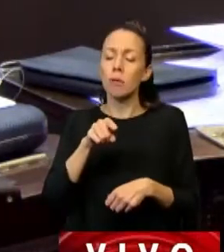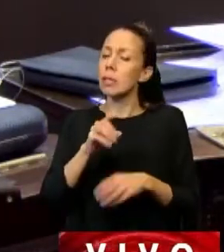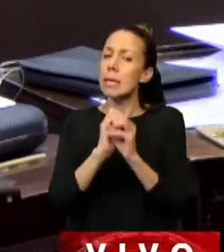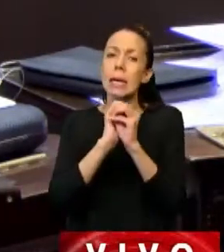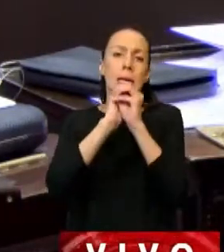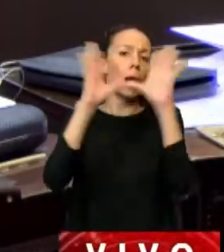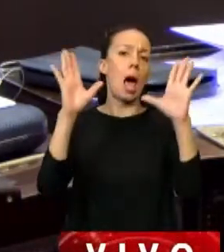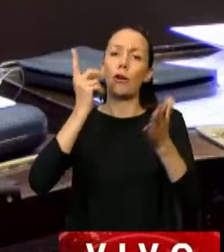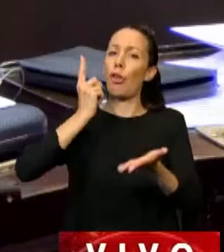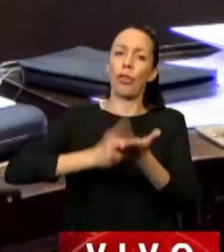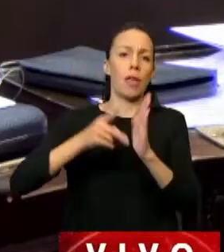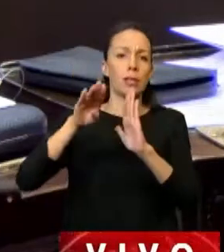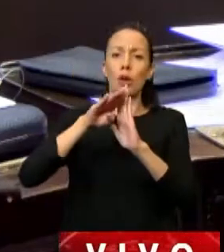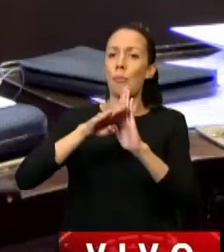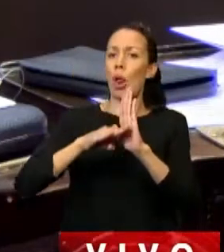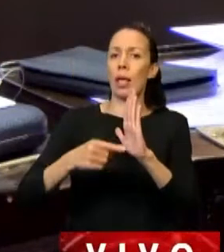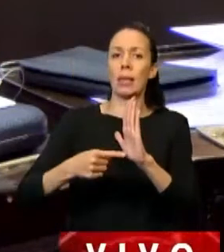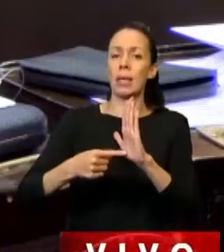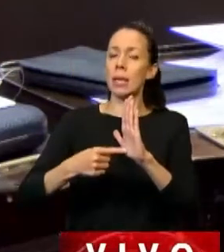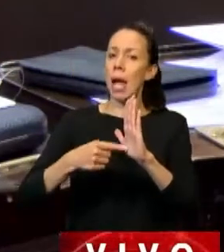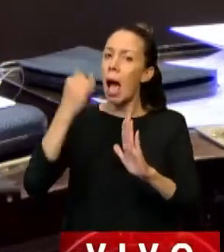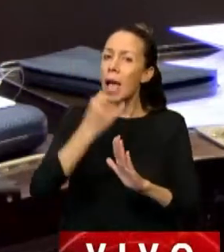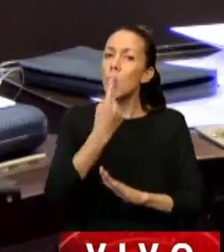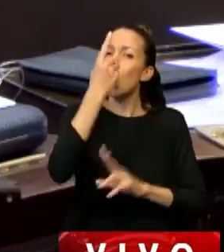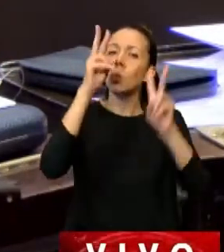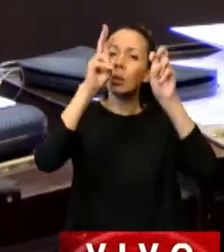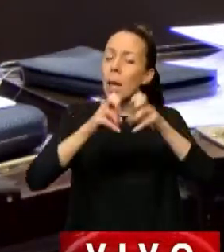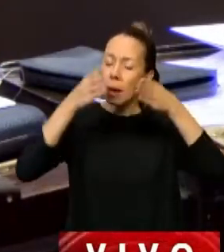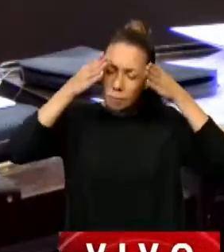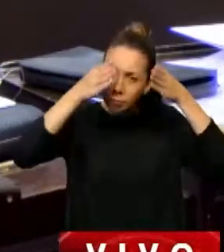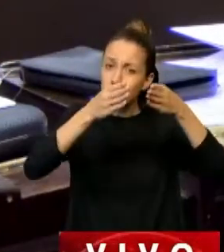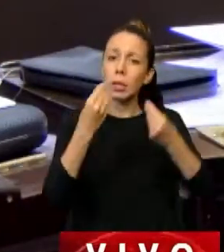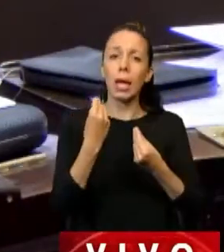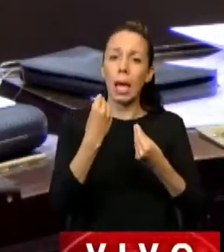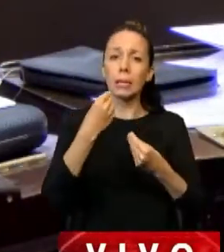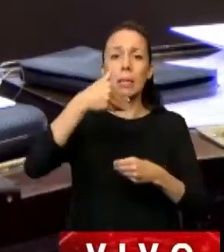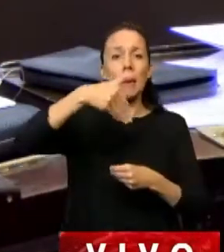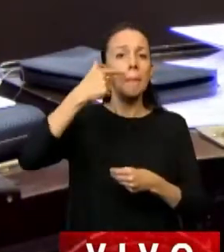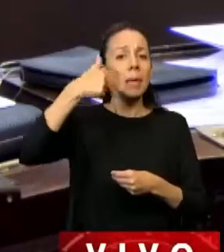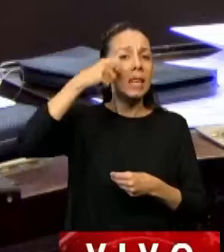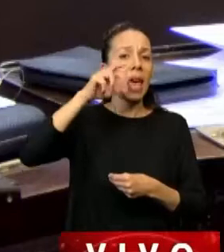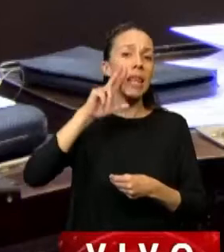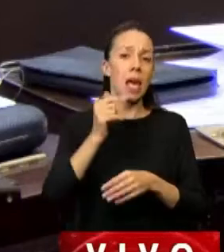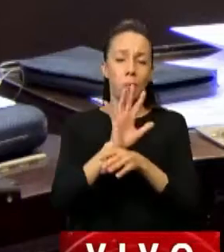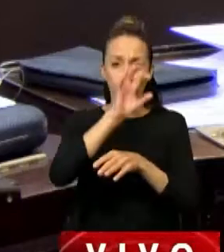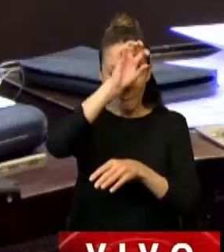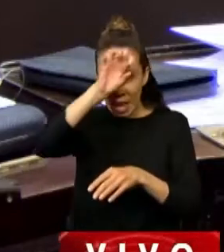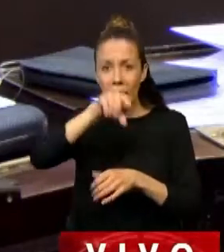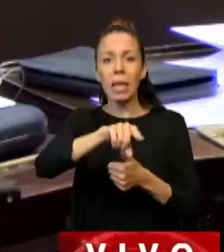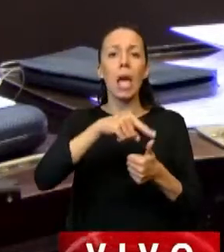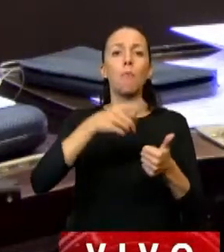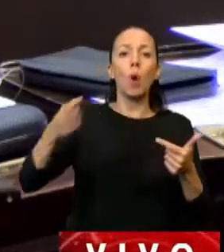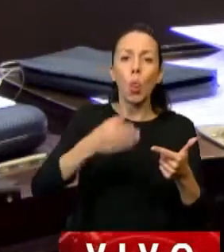con ejes de desarrollo, donde uno de los ejes es la minería, la producción, la industria, el